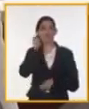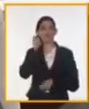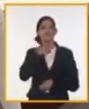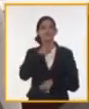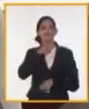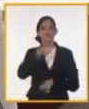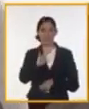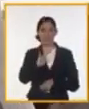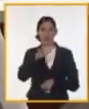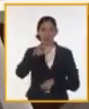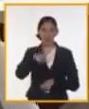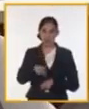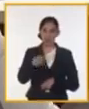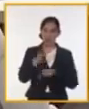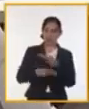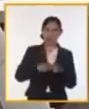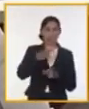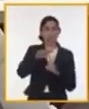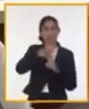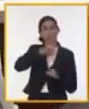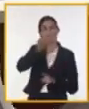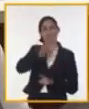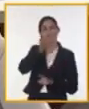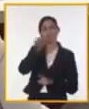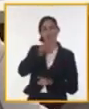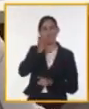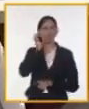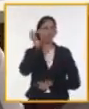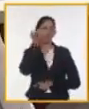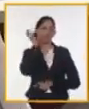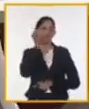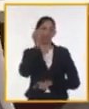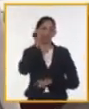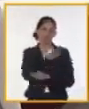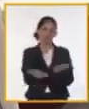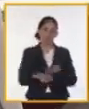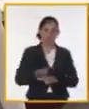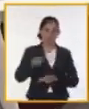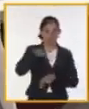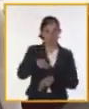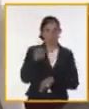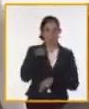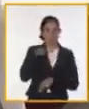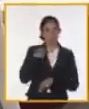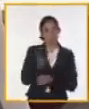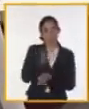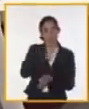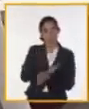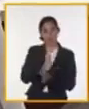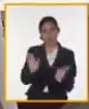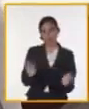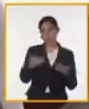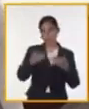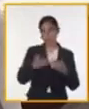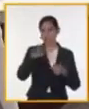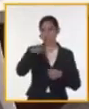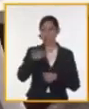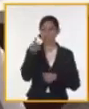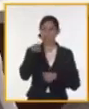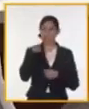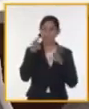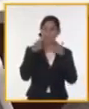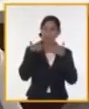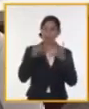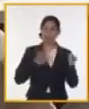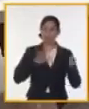el fórum de historia, que no estaba contemplado este año, lo vamos a hacer este año antes que se acabe el año, en función también de la preparación